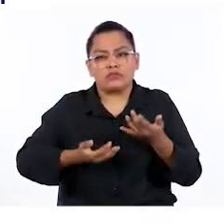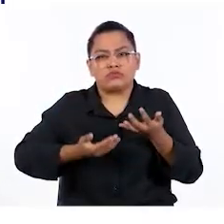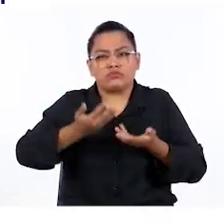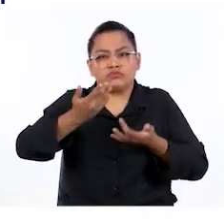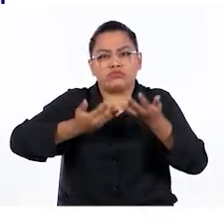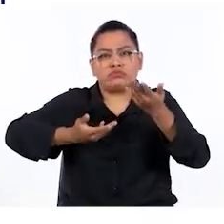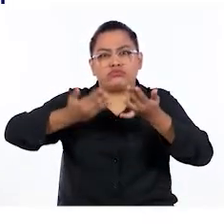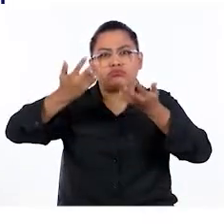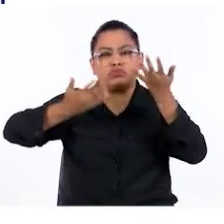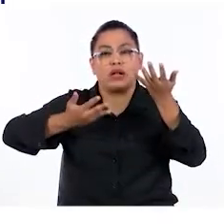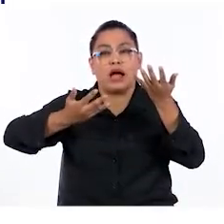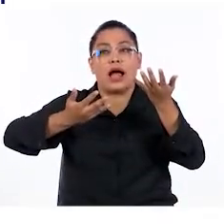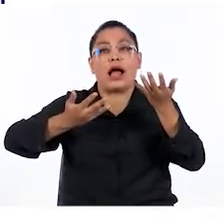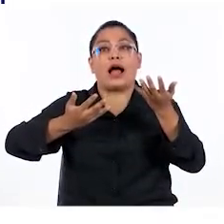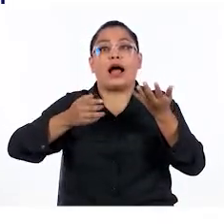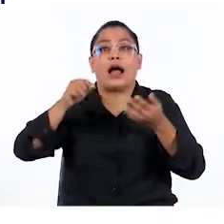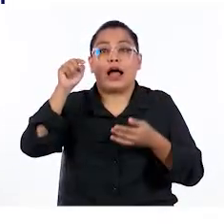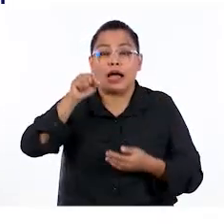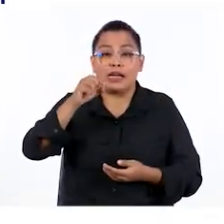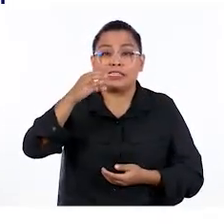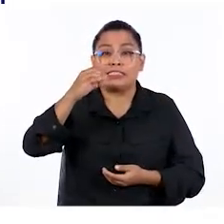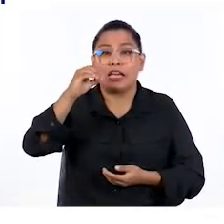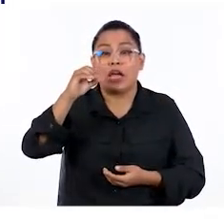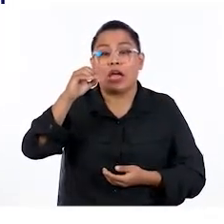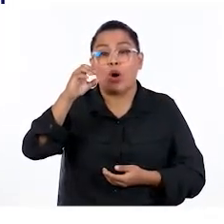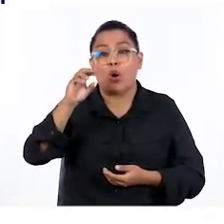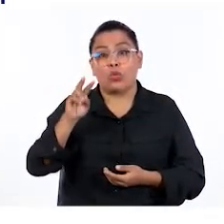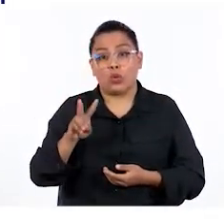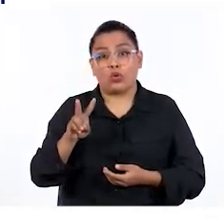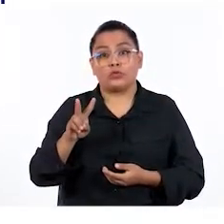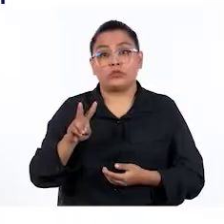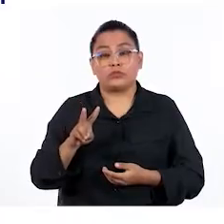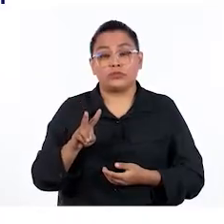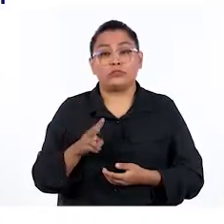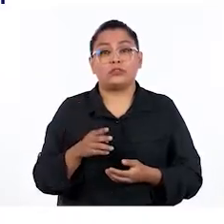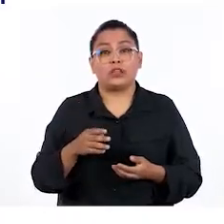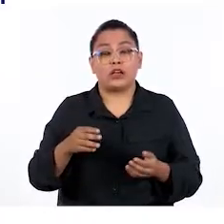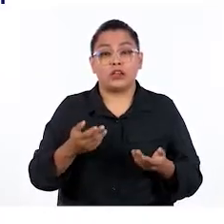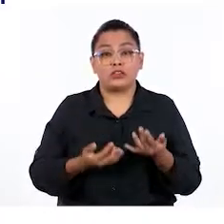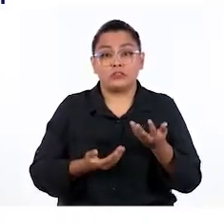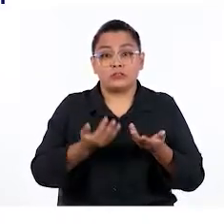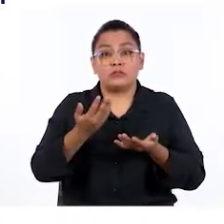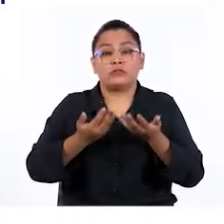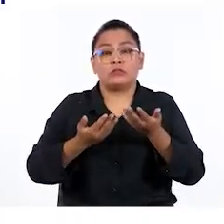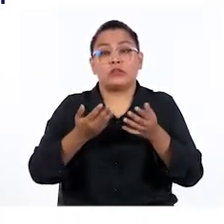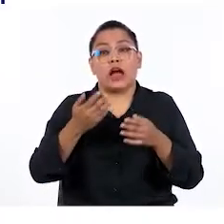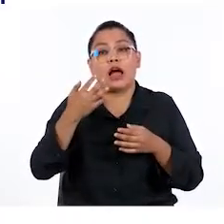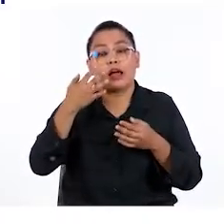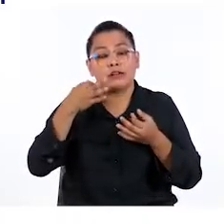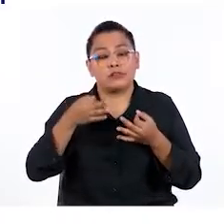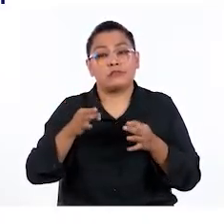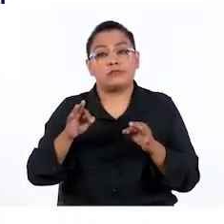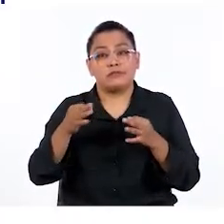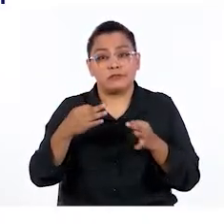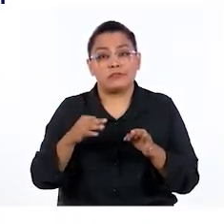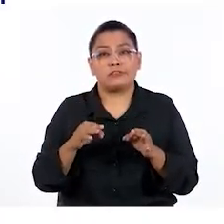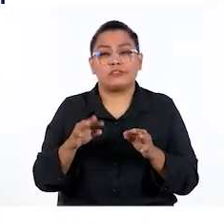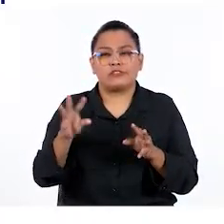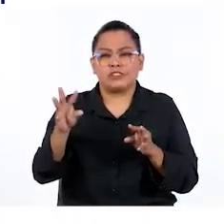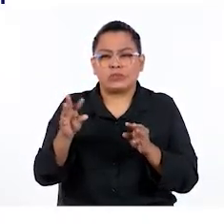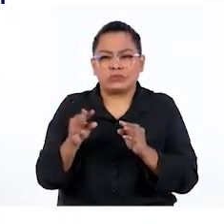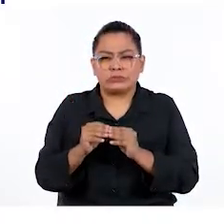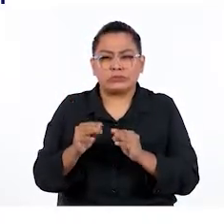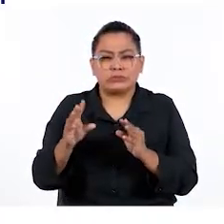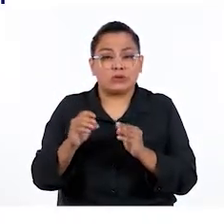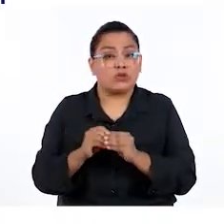forma muy reducida que se encuentra acá en estos enlaces a una forma muy oxidada que ya no